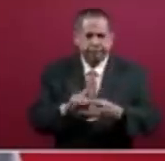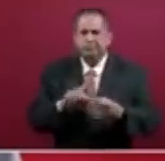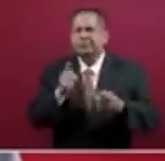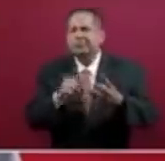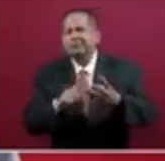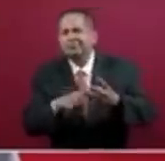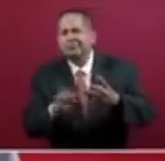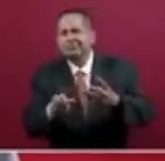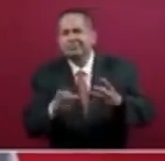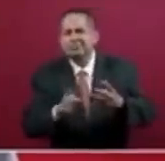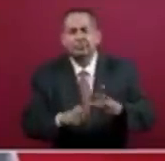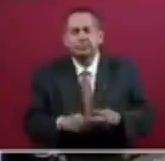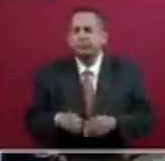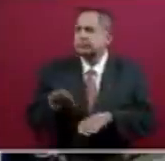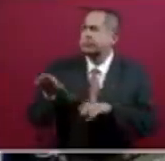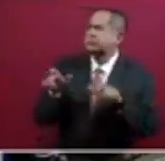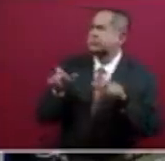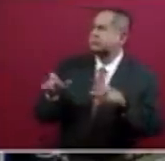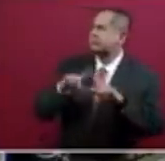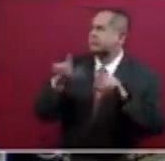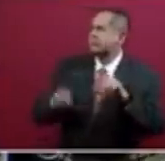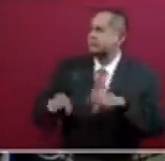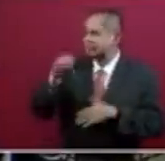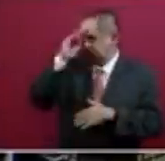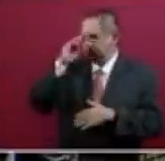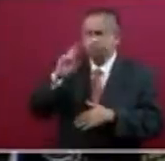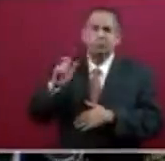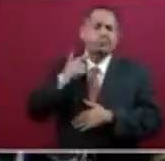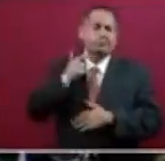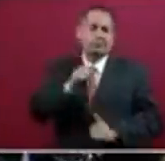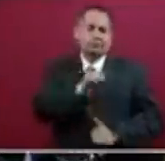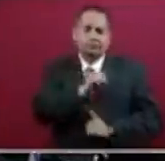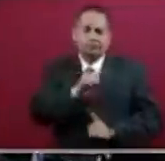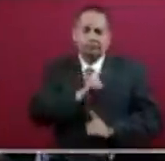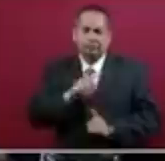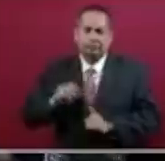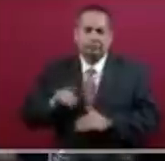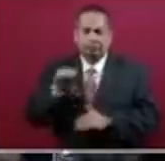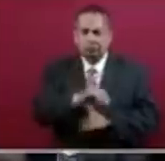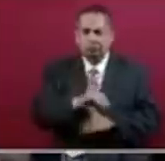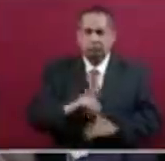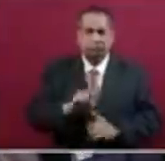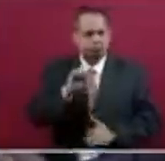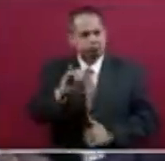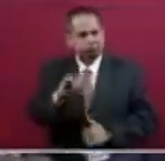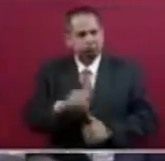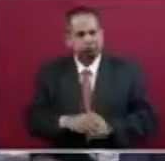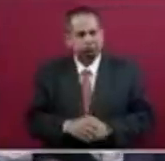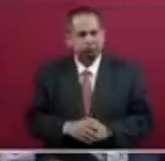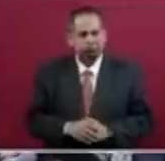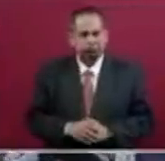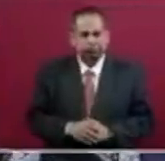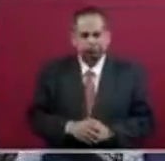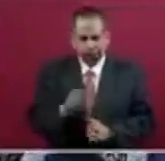que preguntaste? Lo de la Guardia Nacional, si pensarían un militar en retiro para encabezarla. Sí, sí,